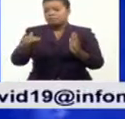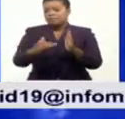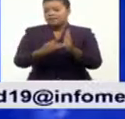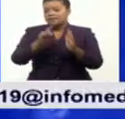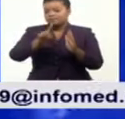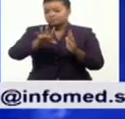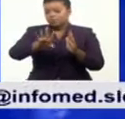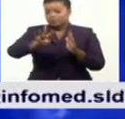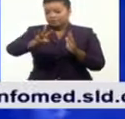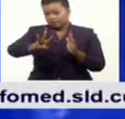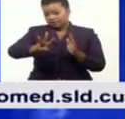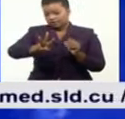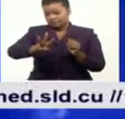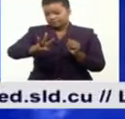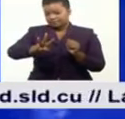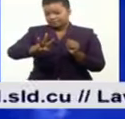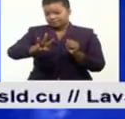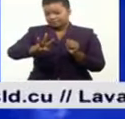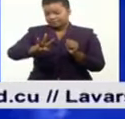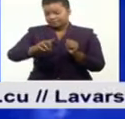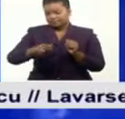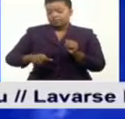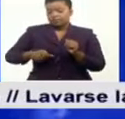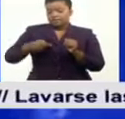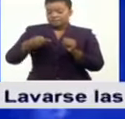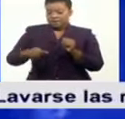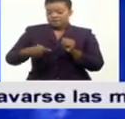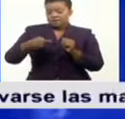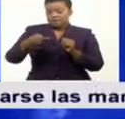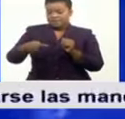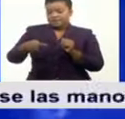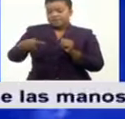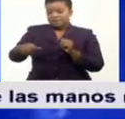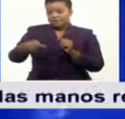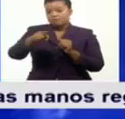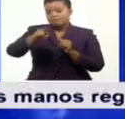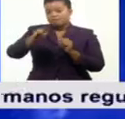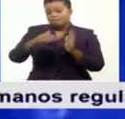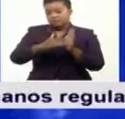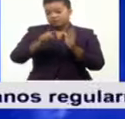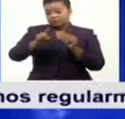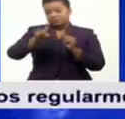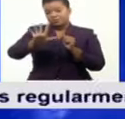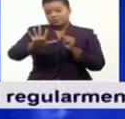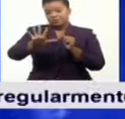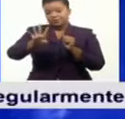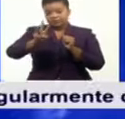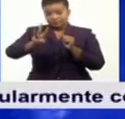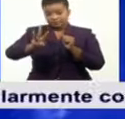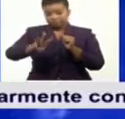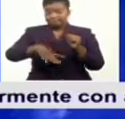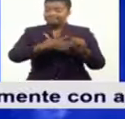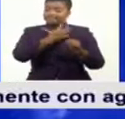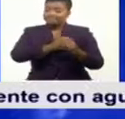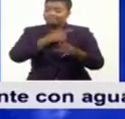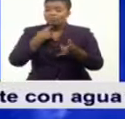1.153 casos por día. Y lamentablemente ya han fallecido